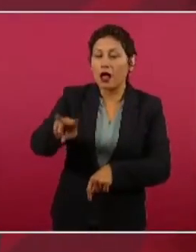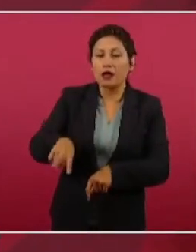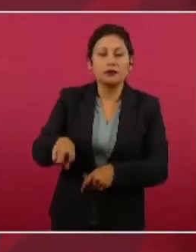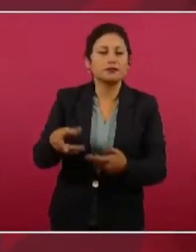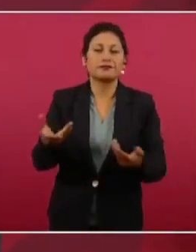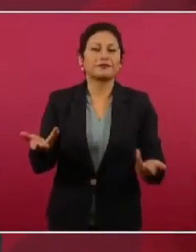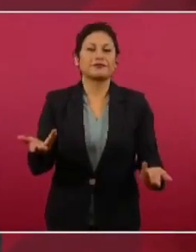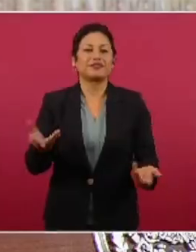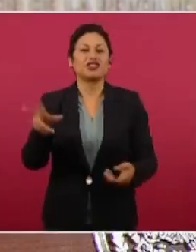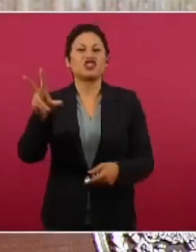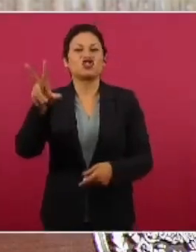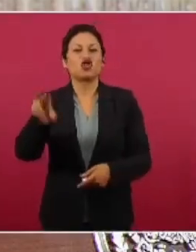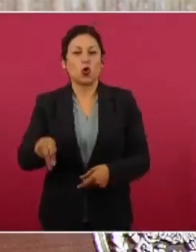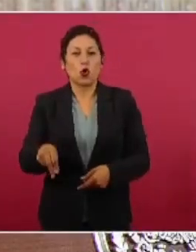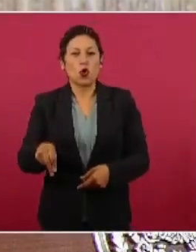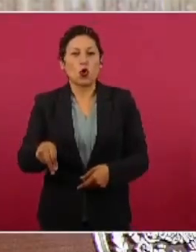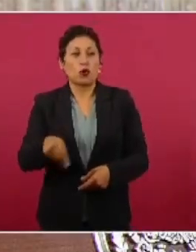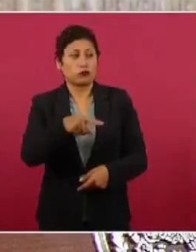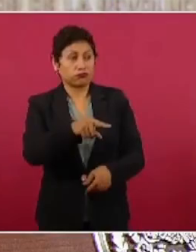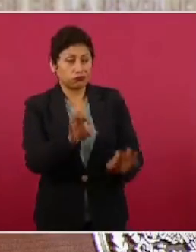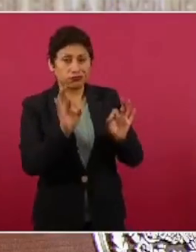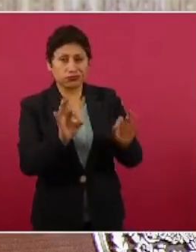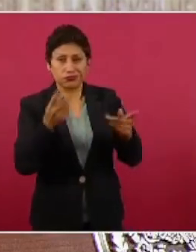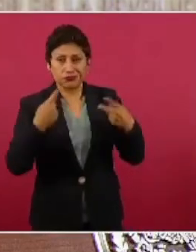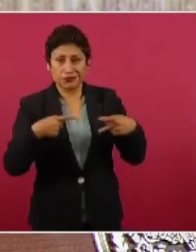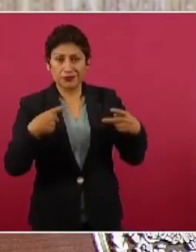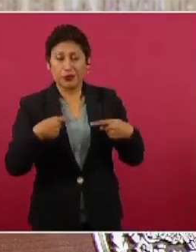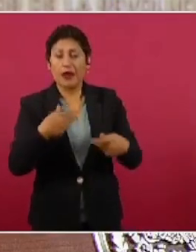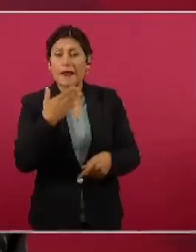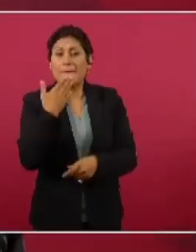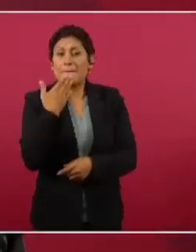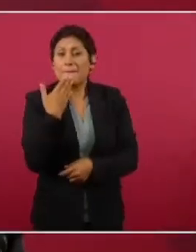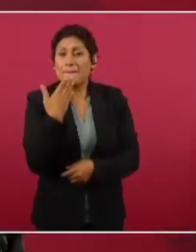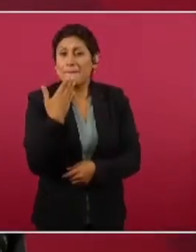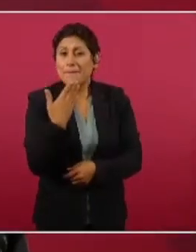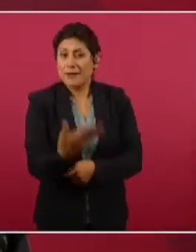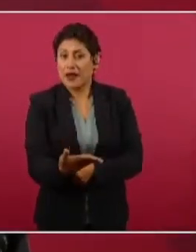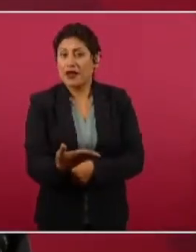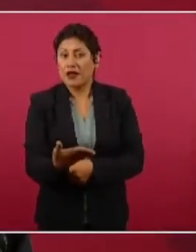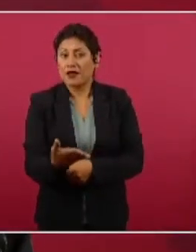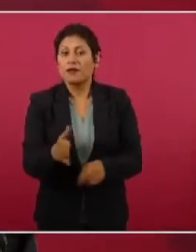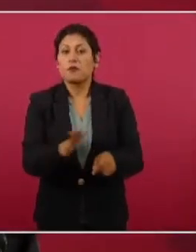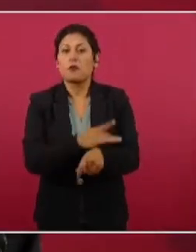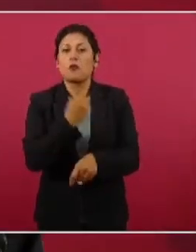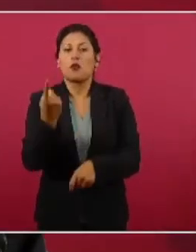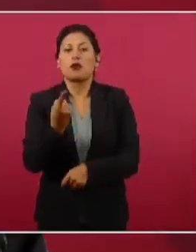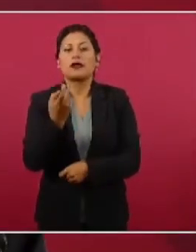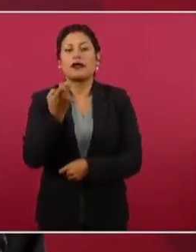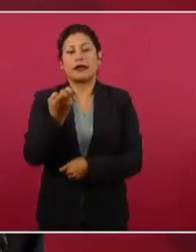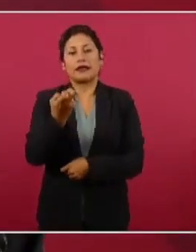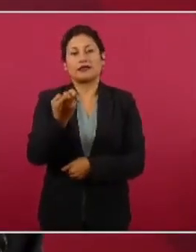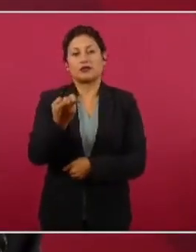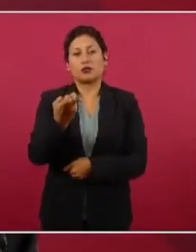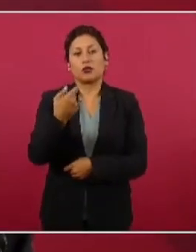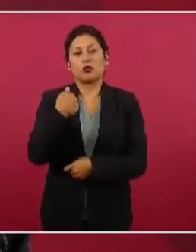Y es bueno porque es una manera de estar sondeando,